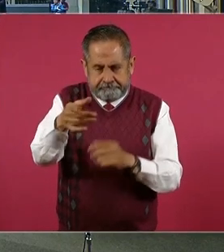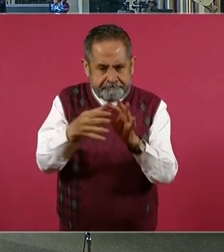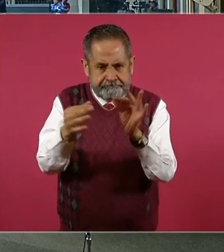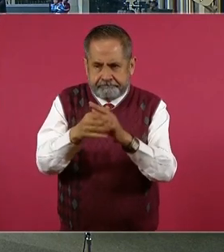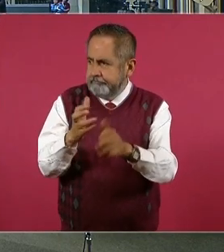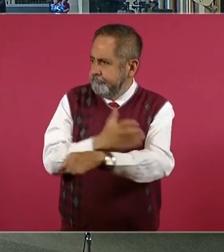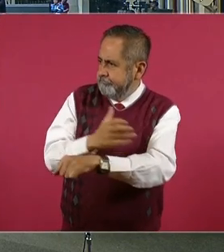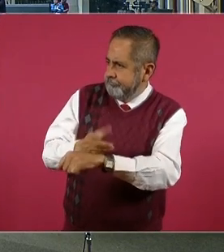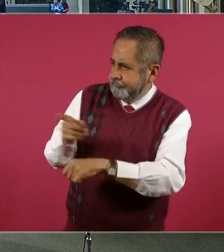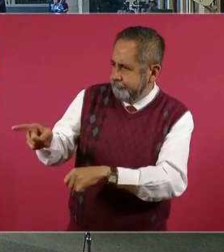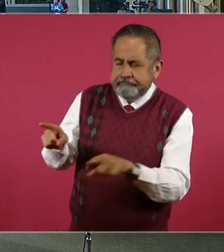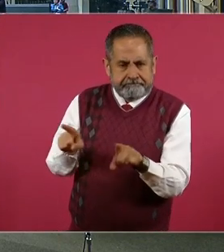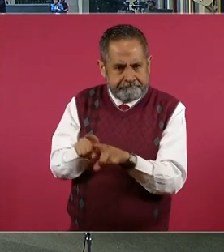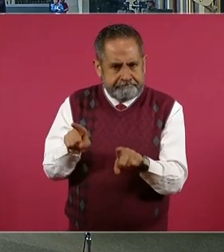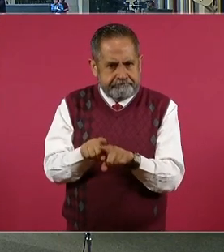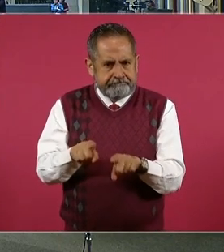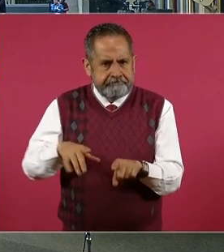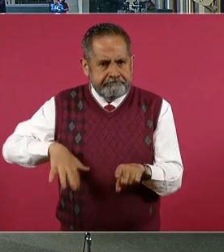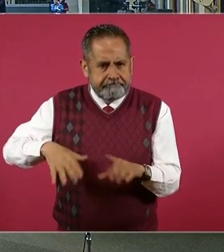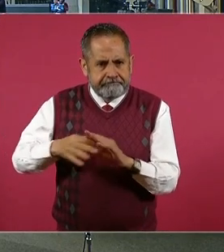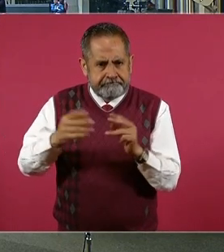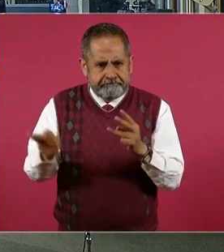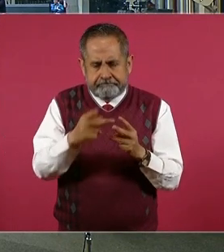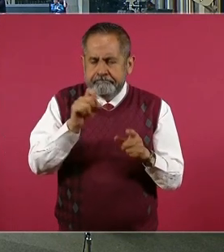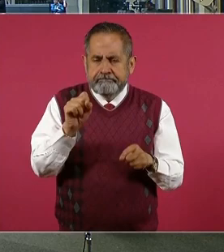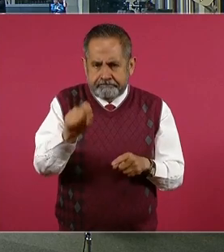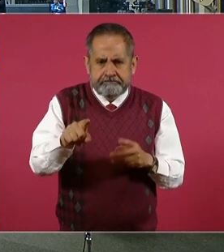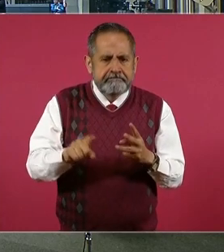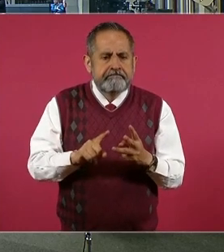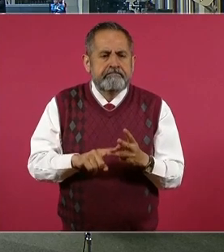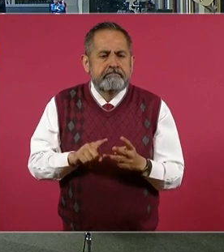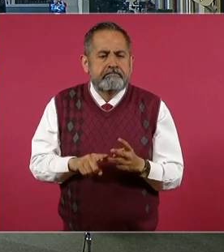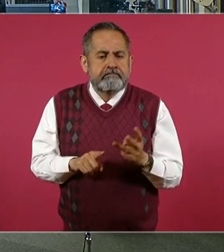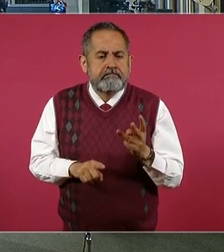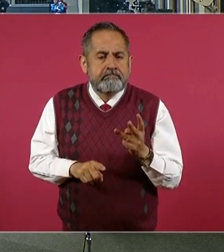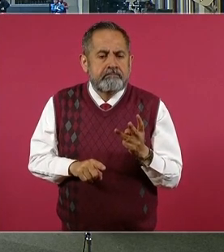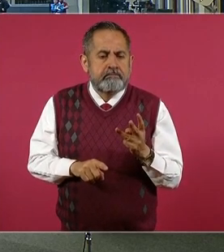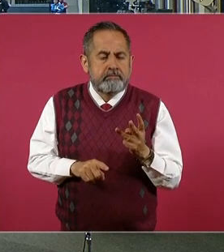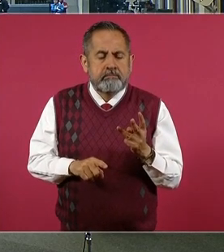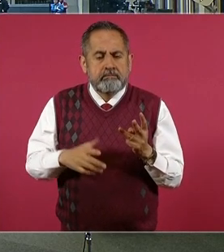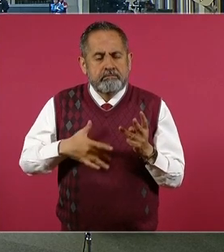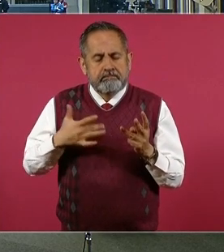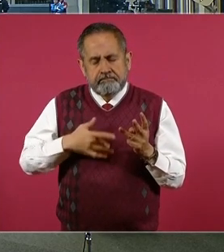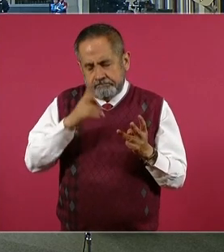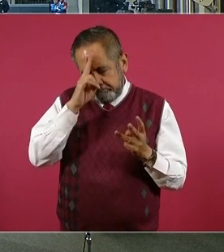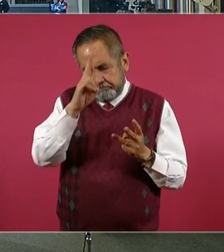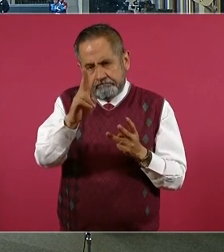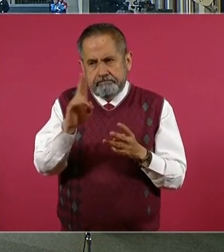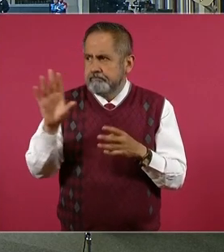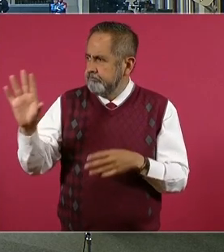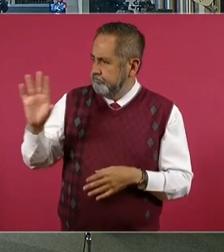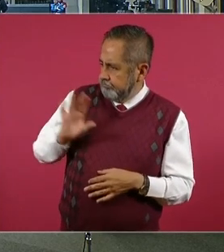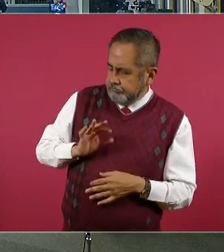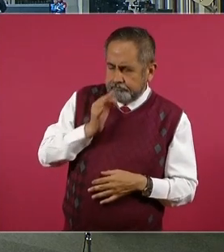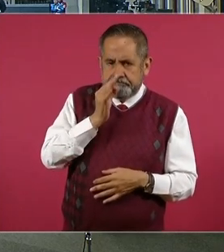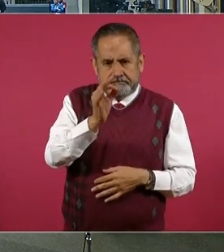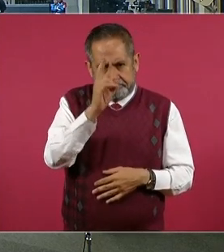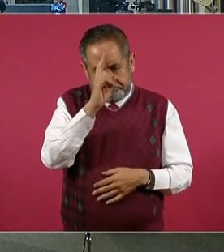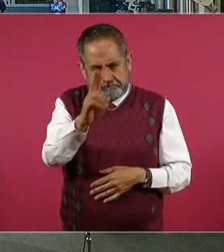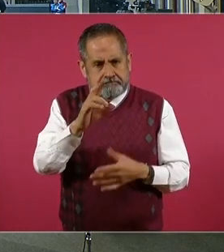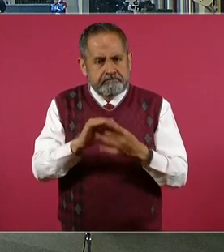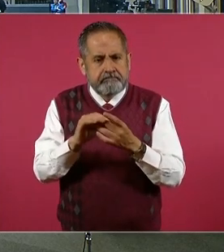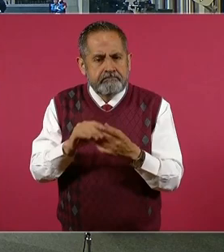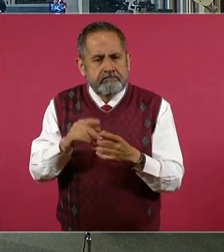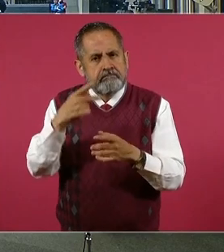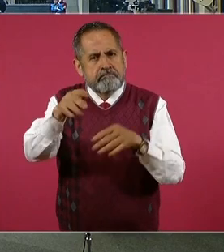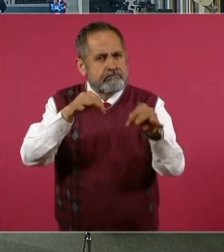el compañero que en su última pregunta le hacía. Es un honor para mí poder dirigirle estas palabras y compartir reflexiones sobre